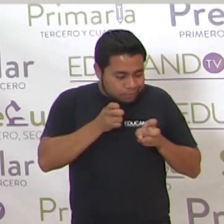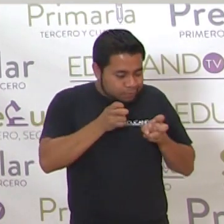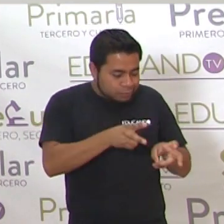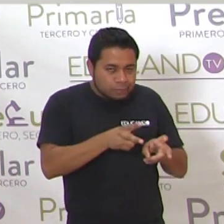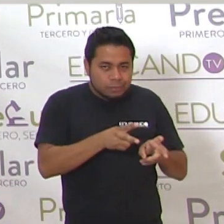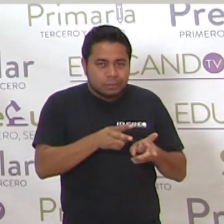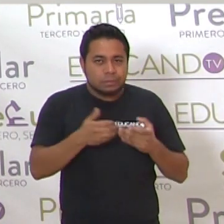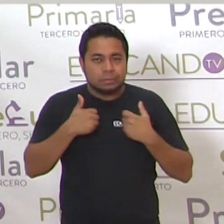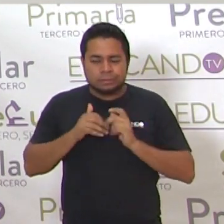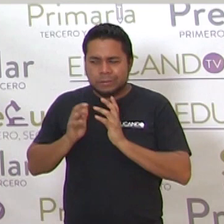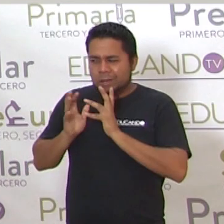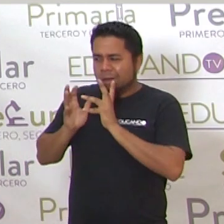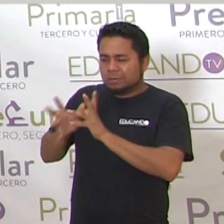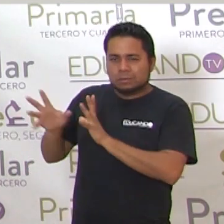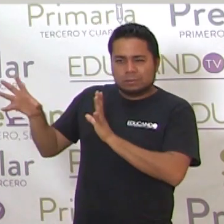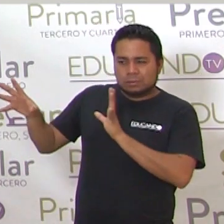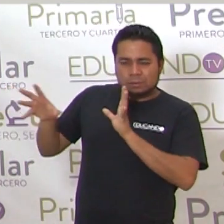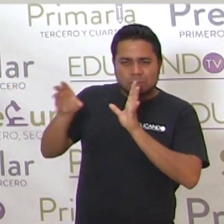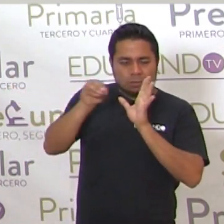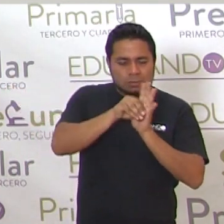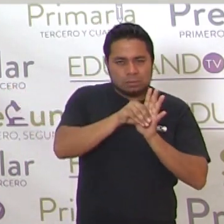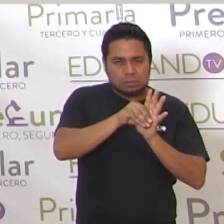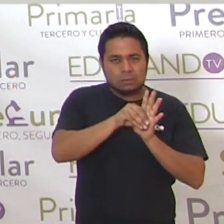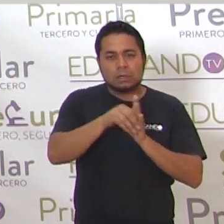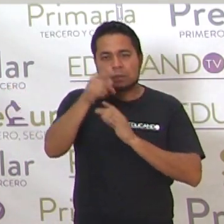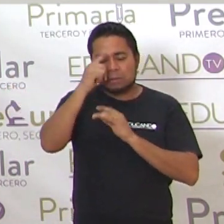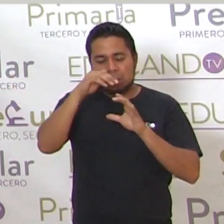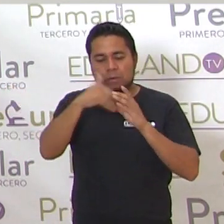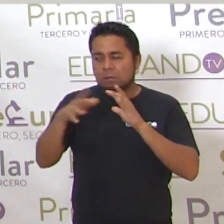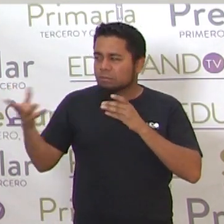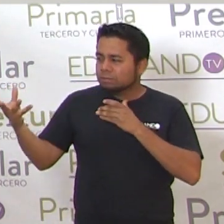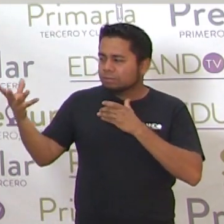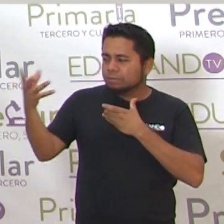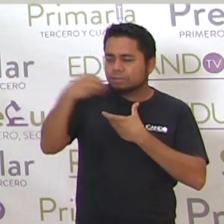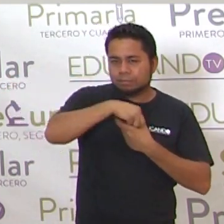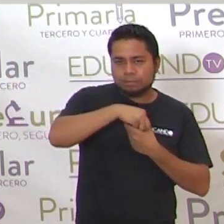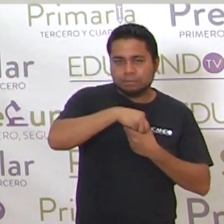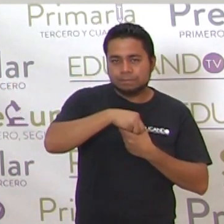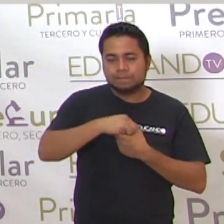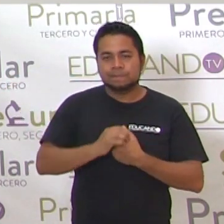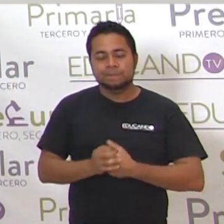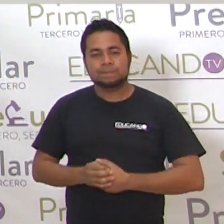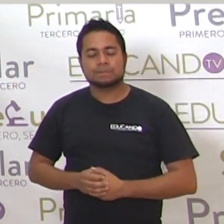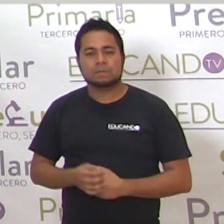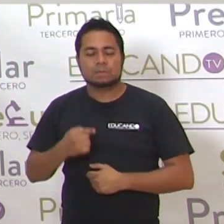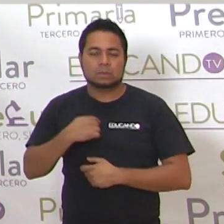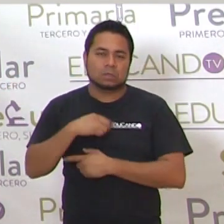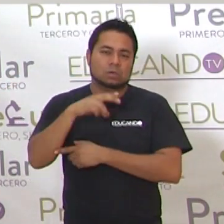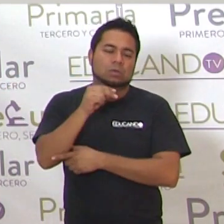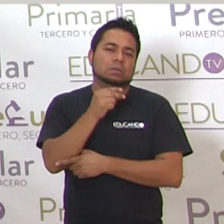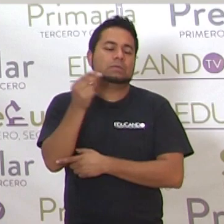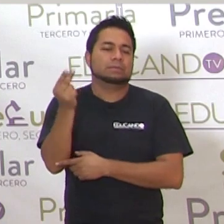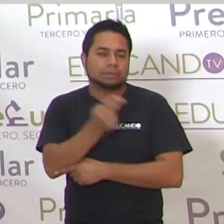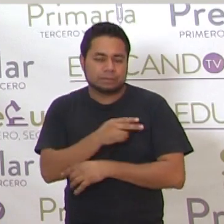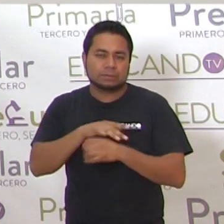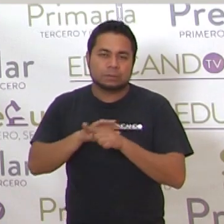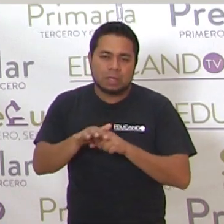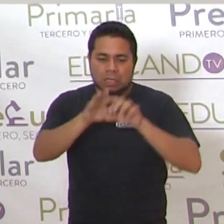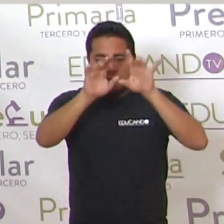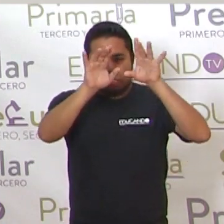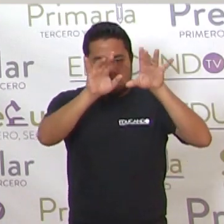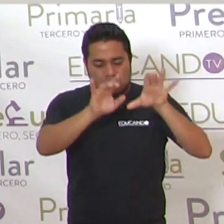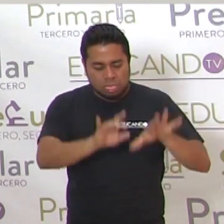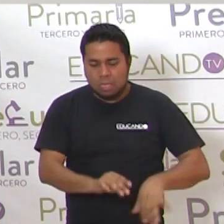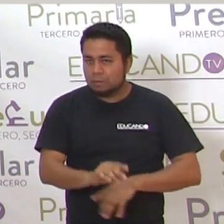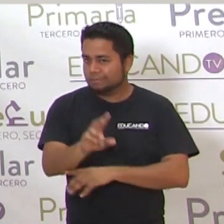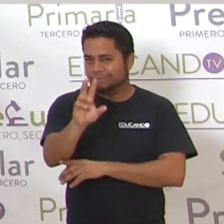lo adjuntamos al correo electrónico sin necesidad de escribirlo